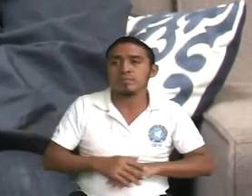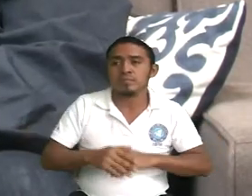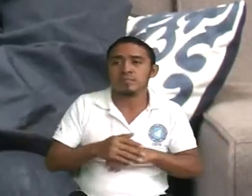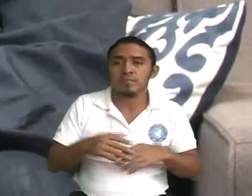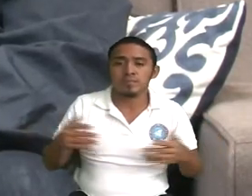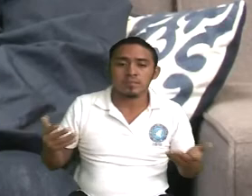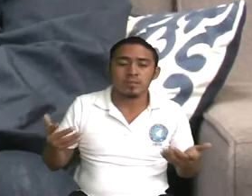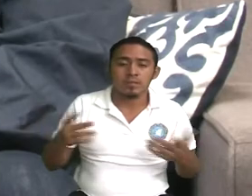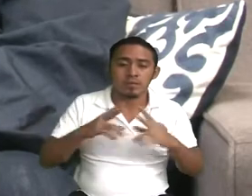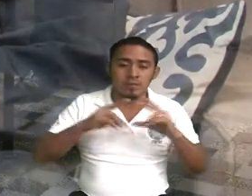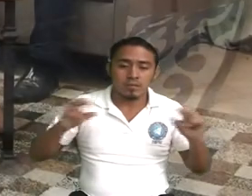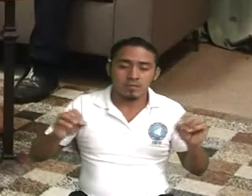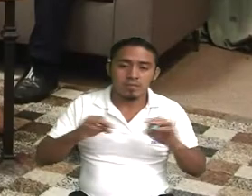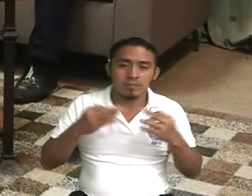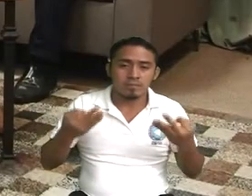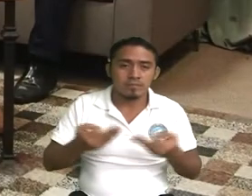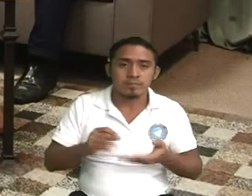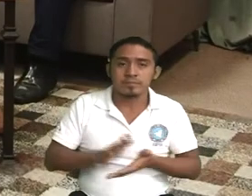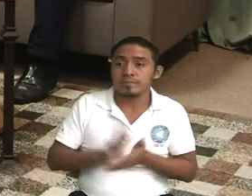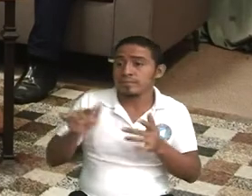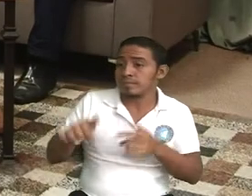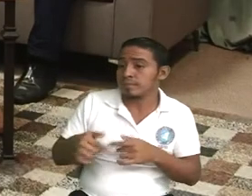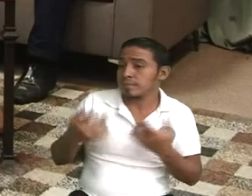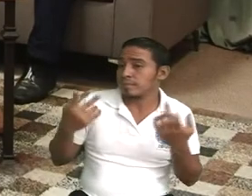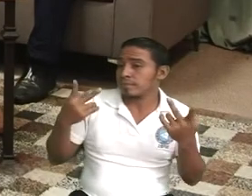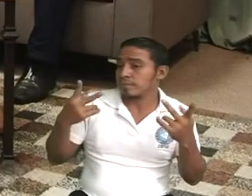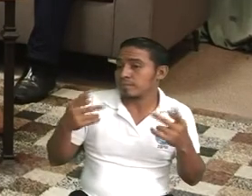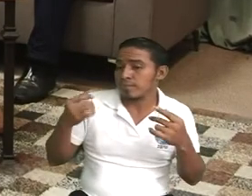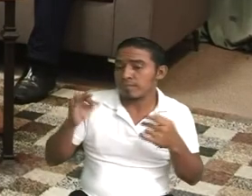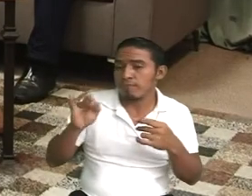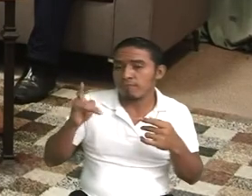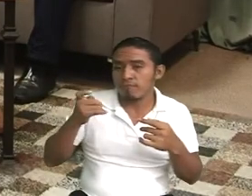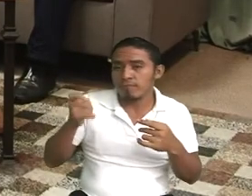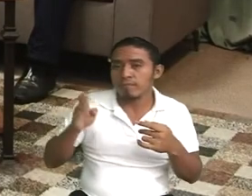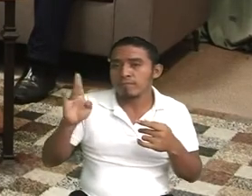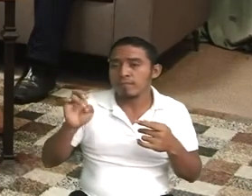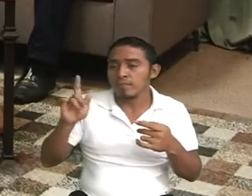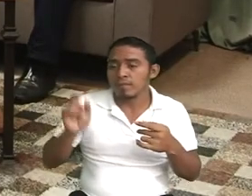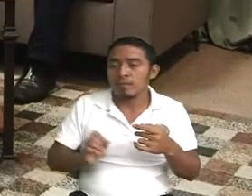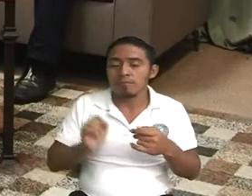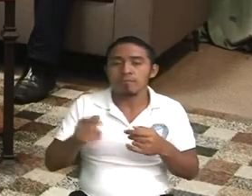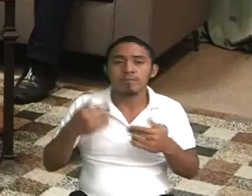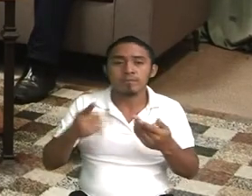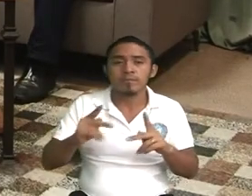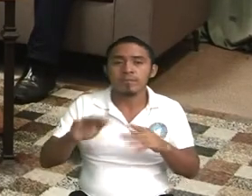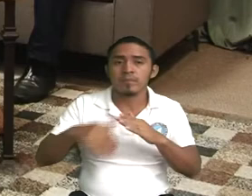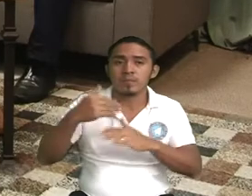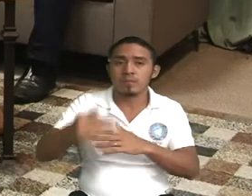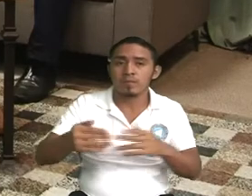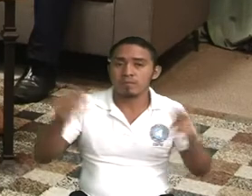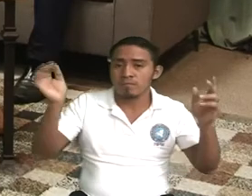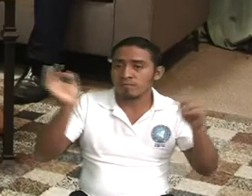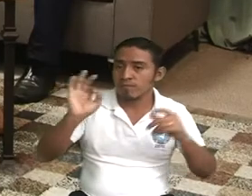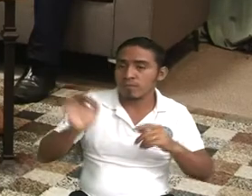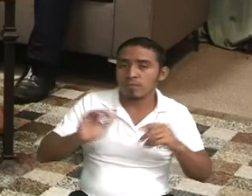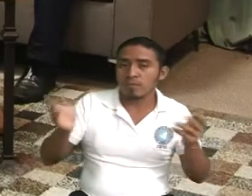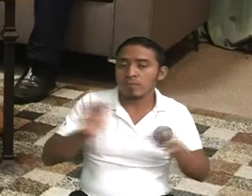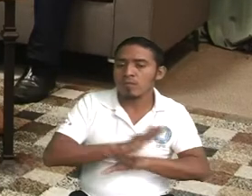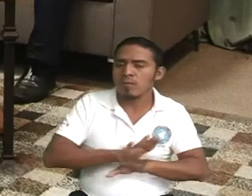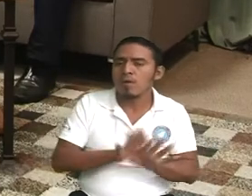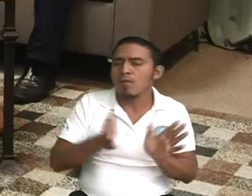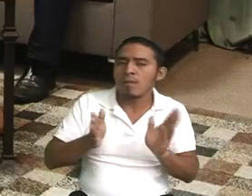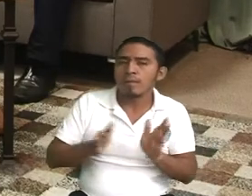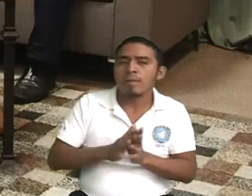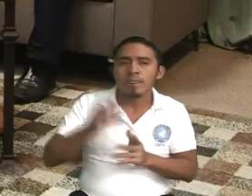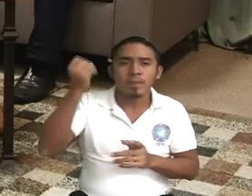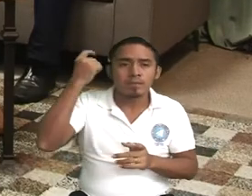todas las familias nicaragüenses. Compañero Félix, compañero Benito, tenemos que hacer una nueva pausa, pero al volver quisiera que a modo de conclusión vayamos